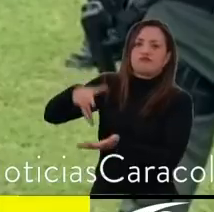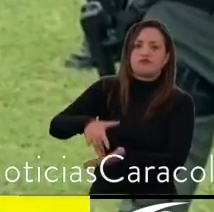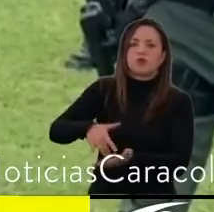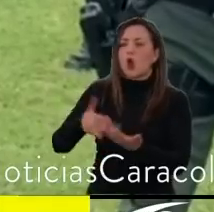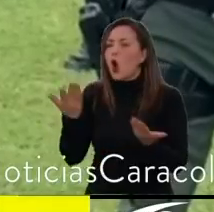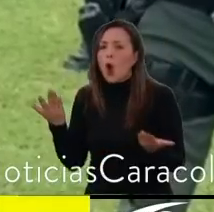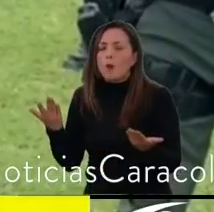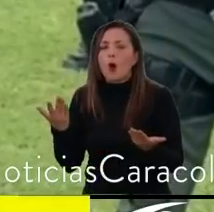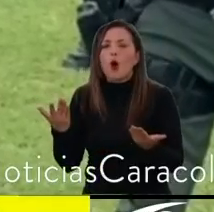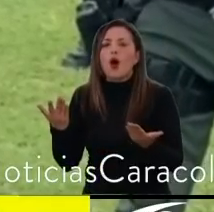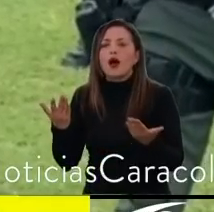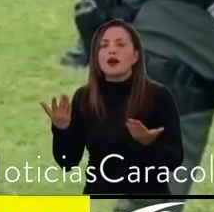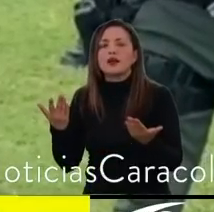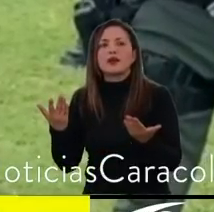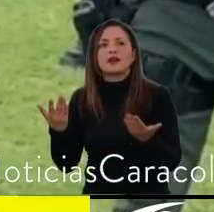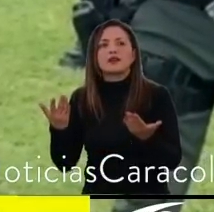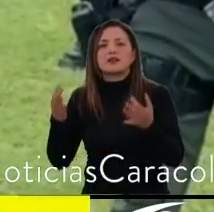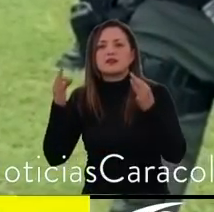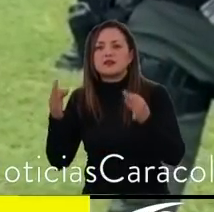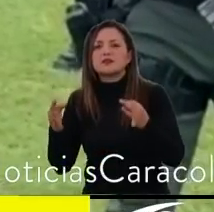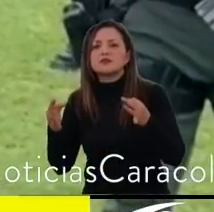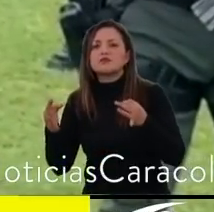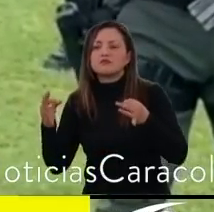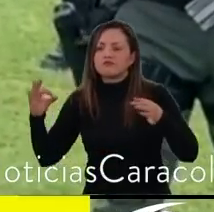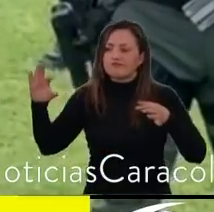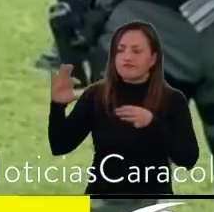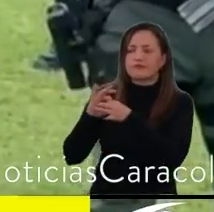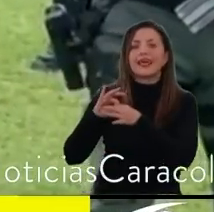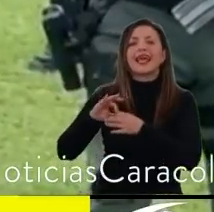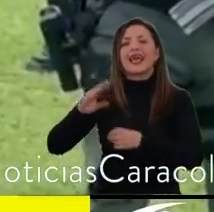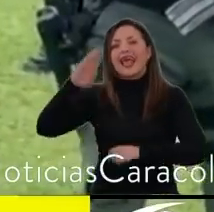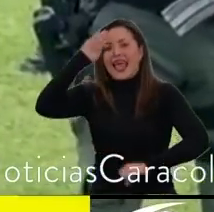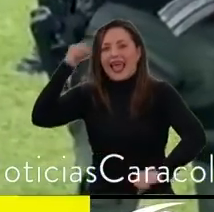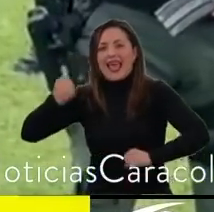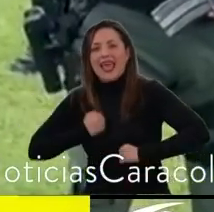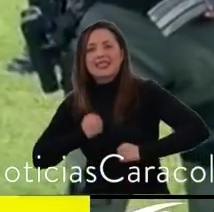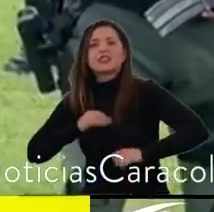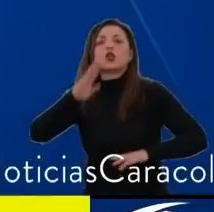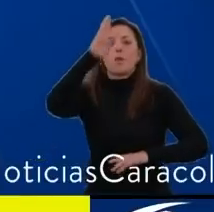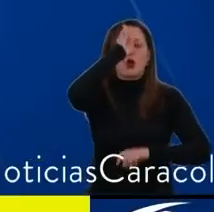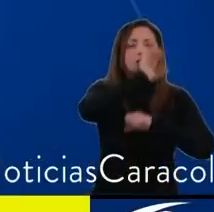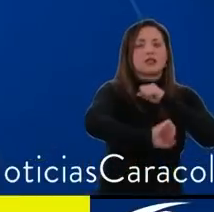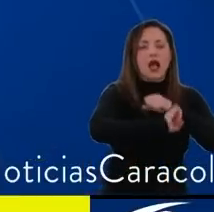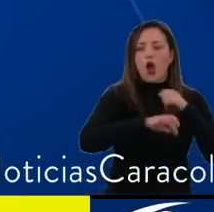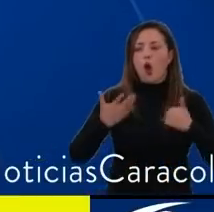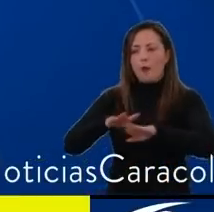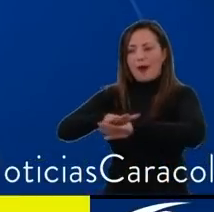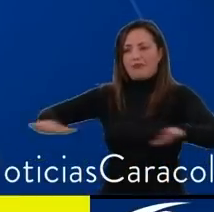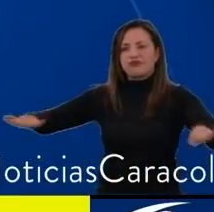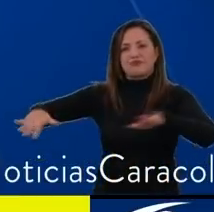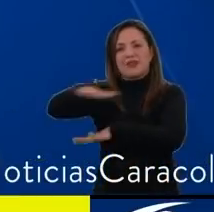restableciendo de la mano de nuestro ejército y del apoyo policial el orden público en el municipio.